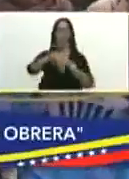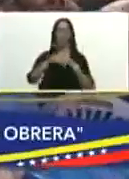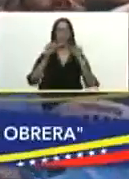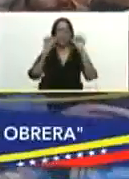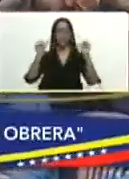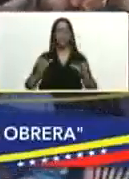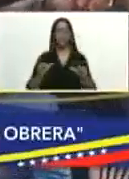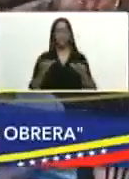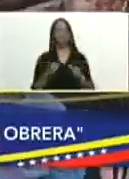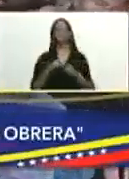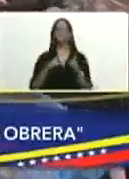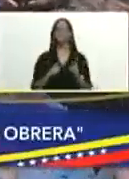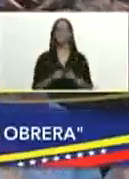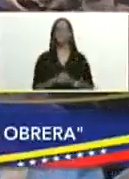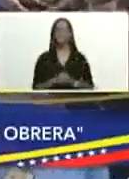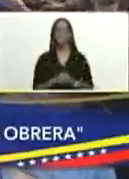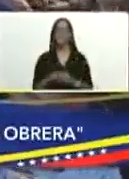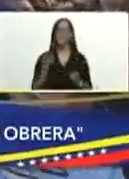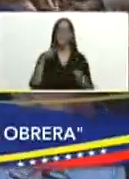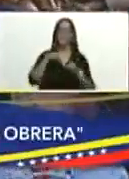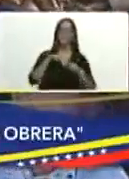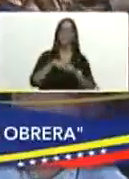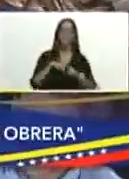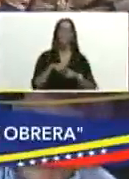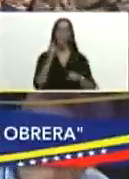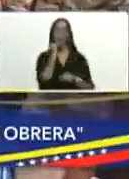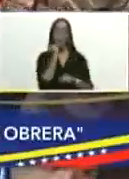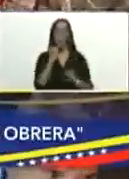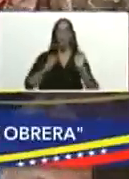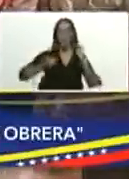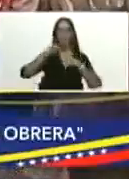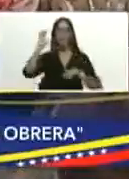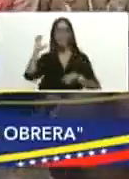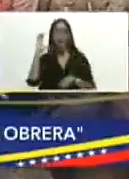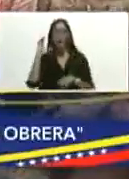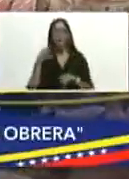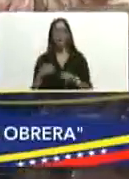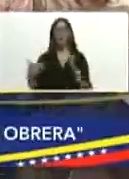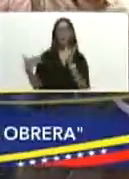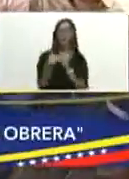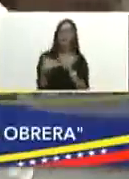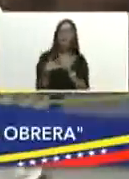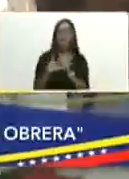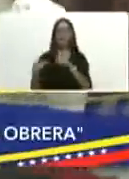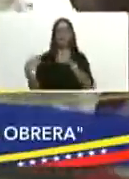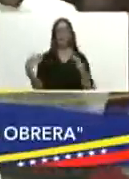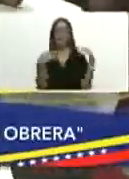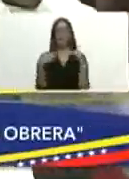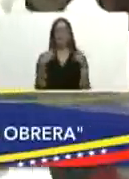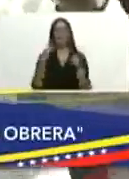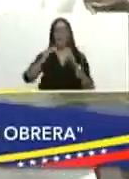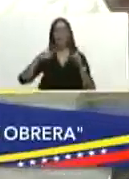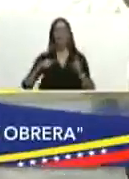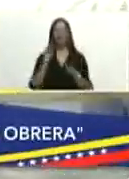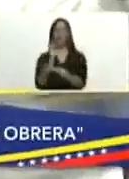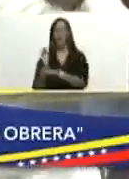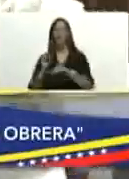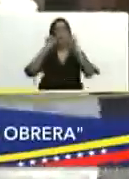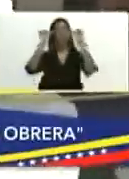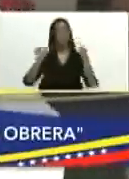de infiltrados saboteadores vende Patria y de ataques y de guerra eléctrica cuidemos el sistema